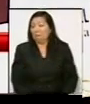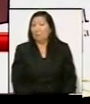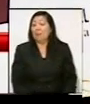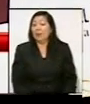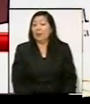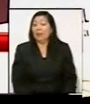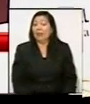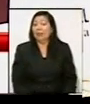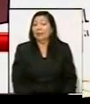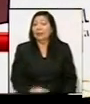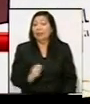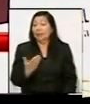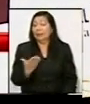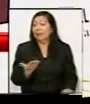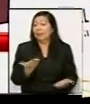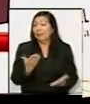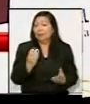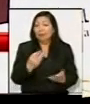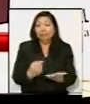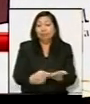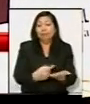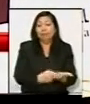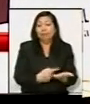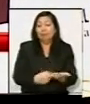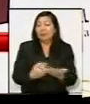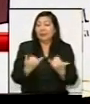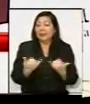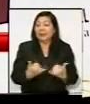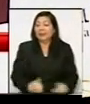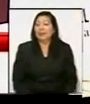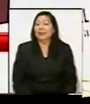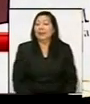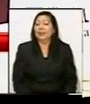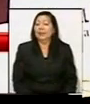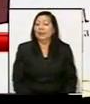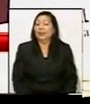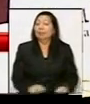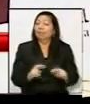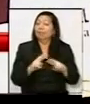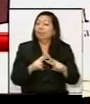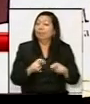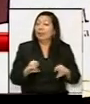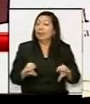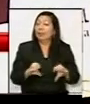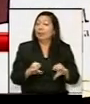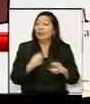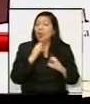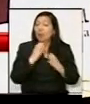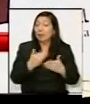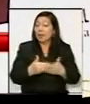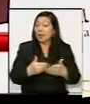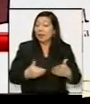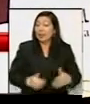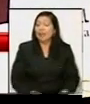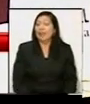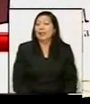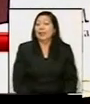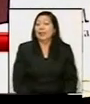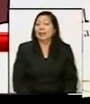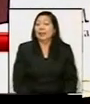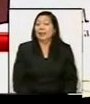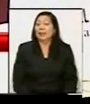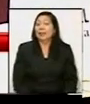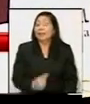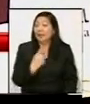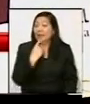digamos hay un cierto consenso acá de que la investigación que hace el congreso es preliminar este